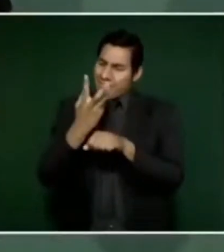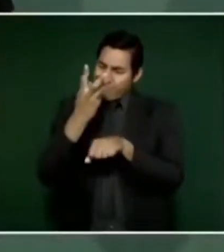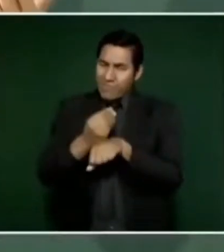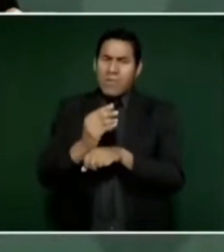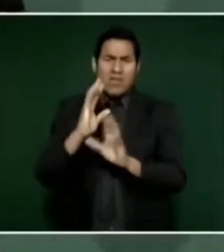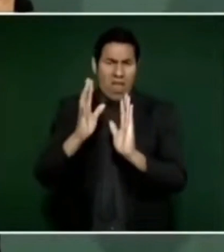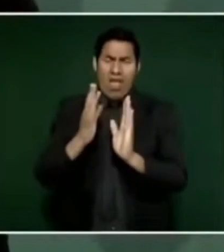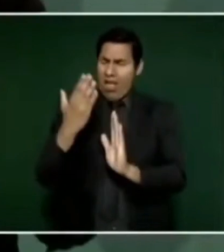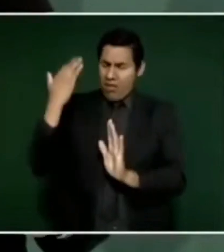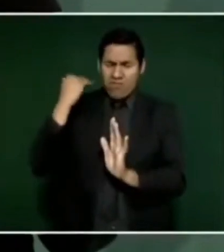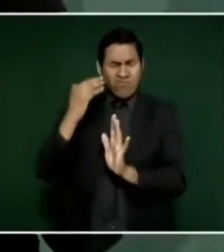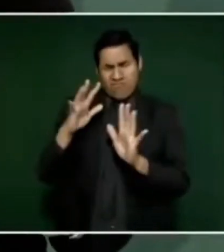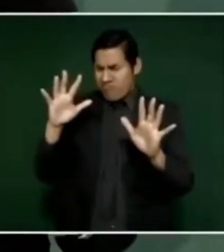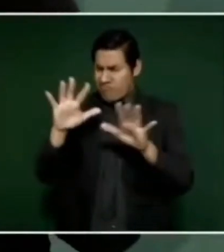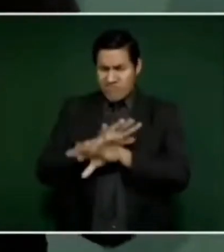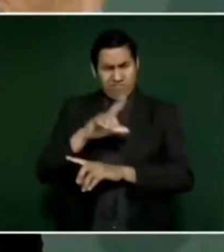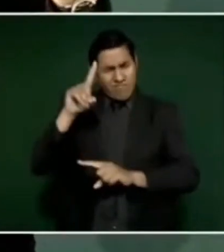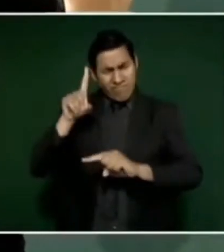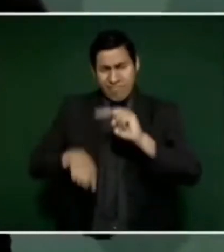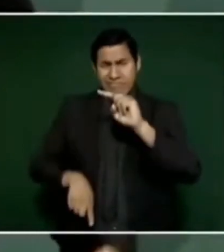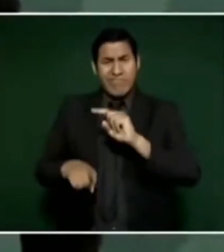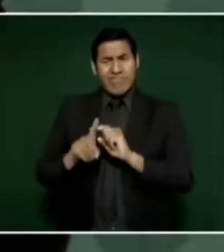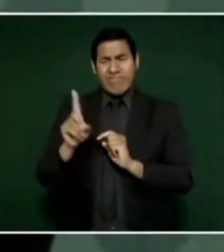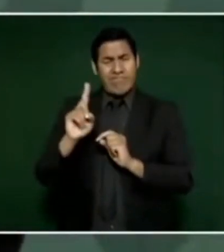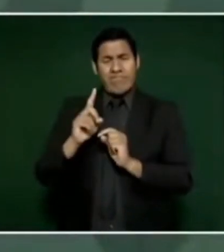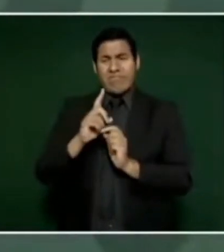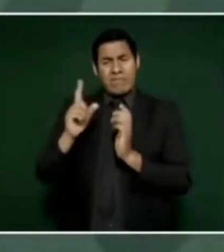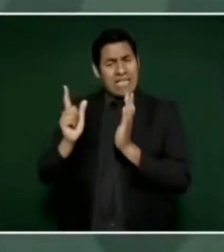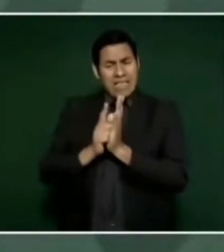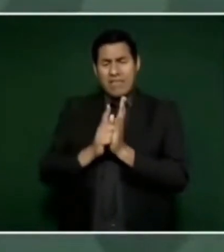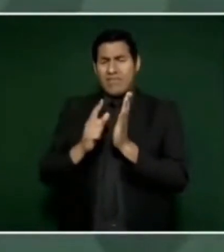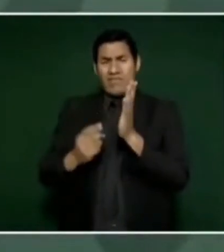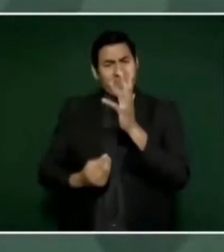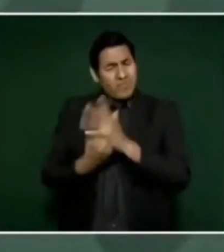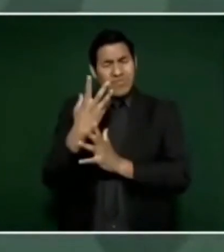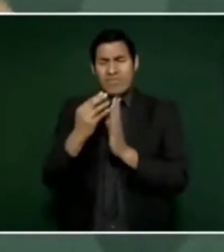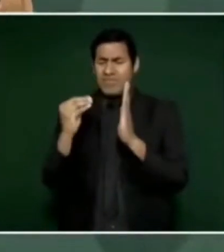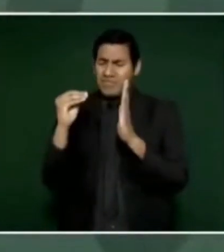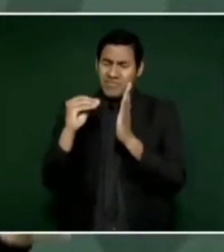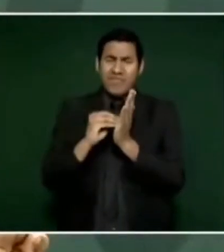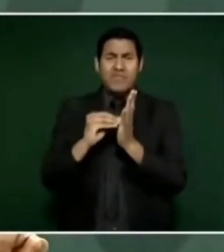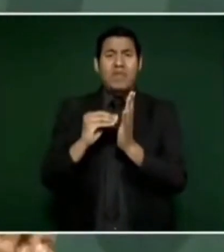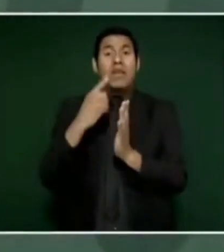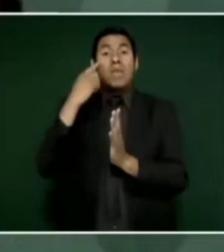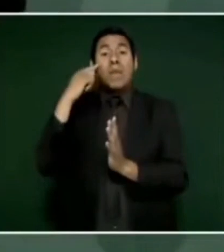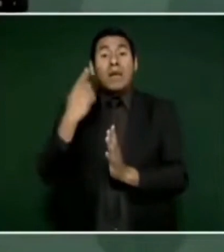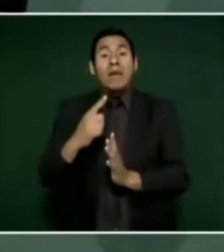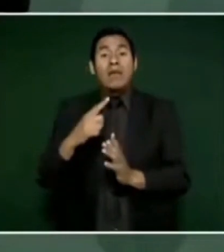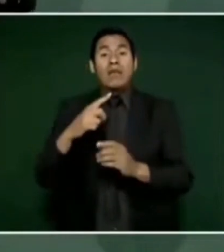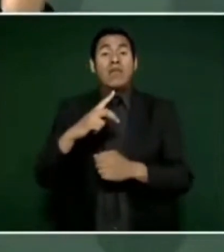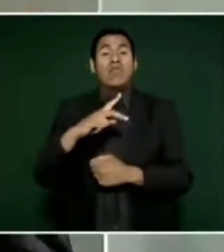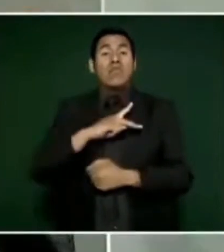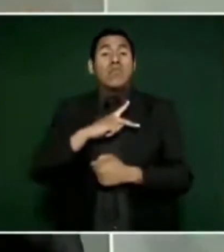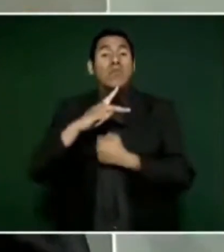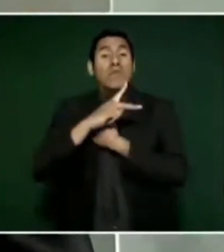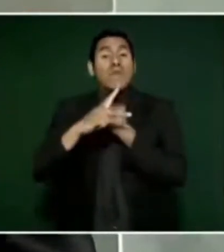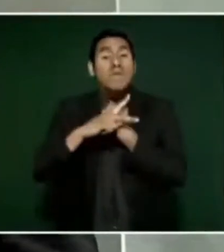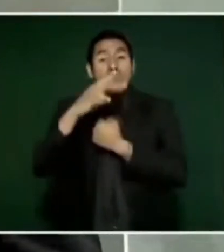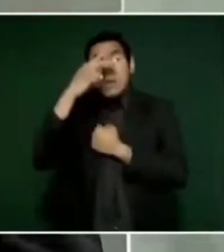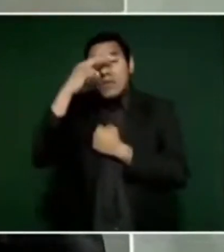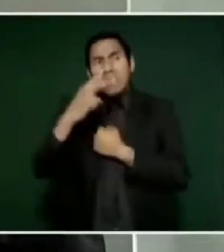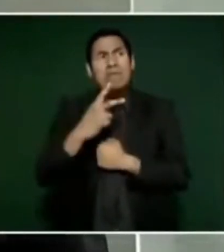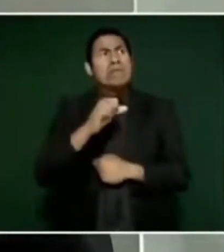poco a poco y eso nos ayuda mucho a no endeudarnos, a no